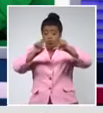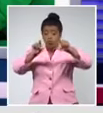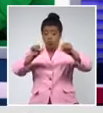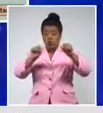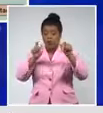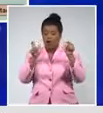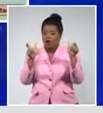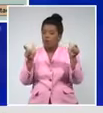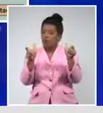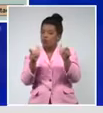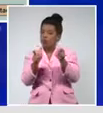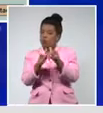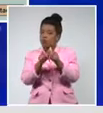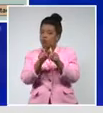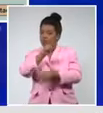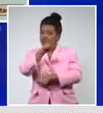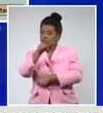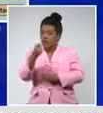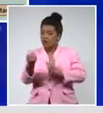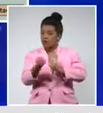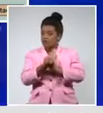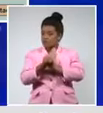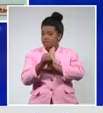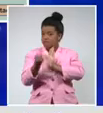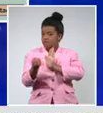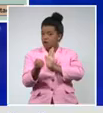tasa de incidencia de casos confirmados